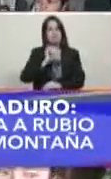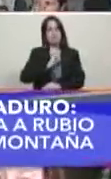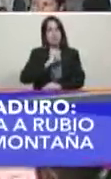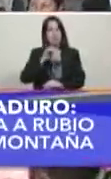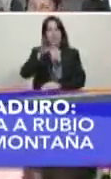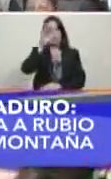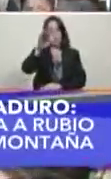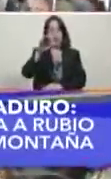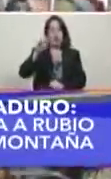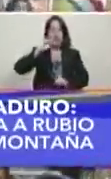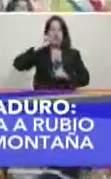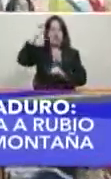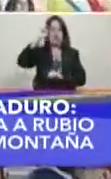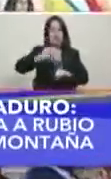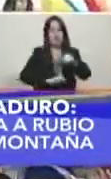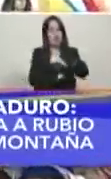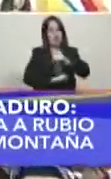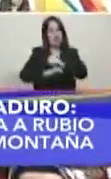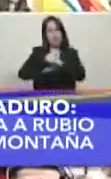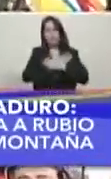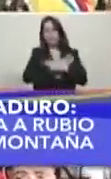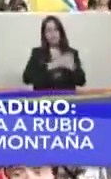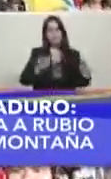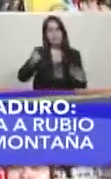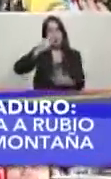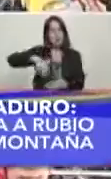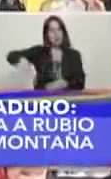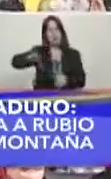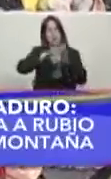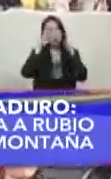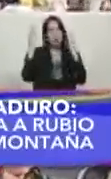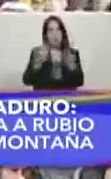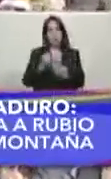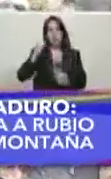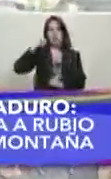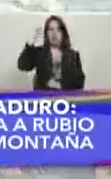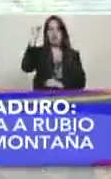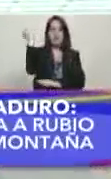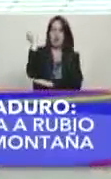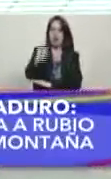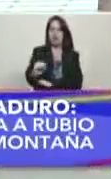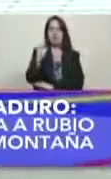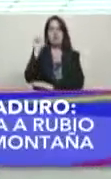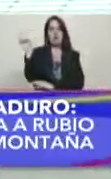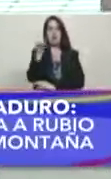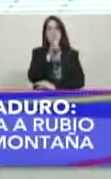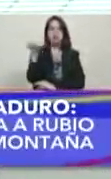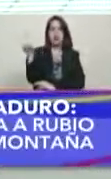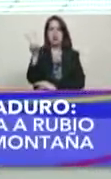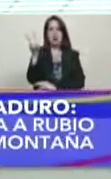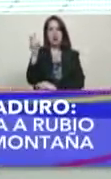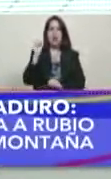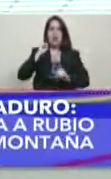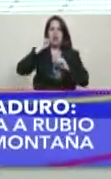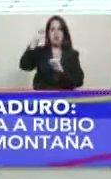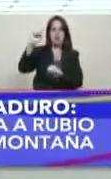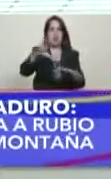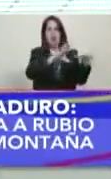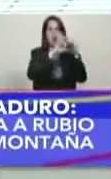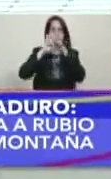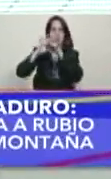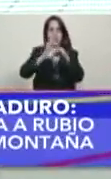que viva la solidaridad de los pueblos del mundo que viva la rebeldía venezolana los dioses